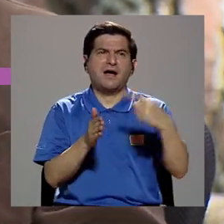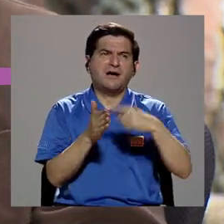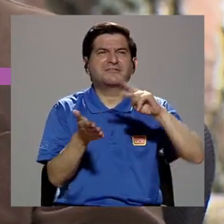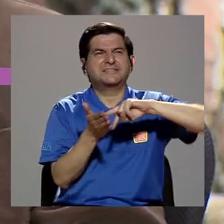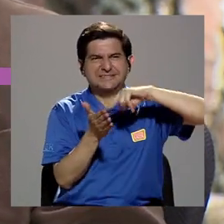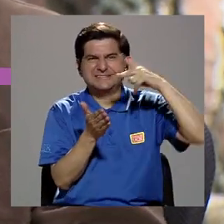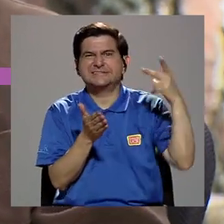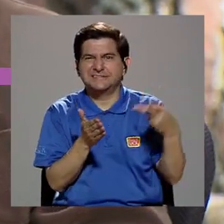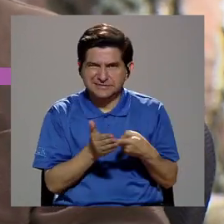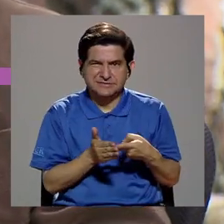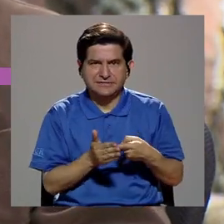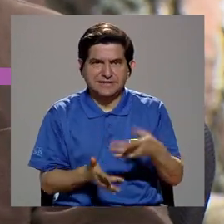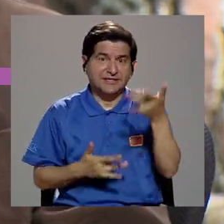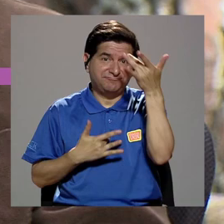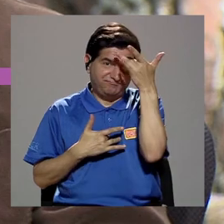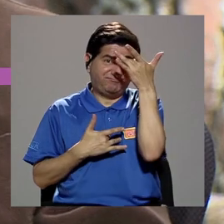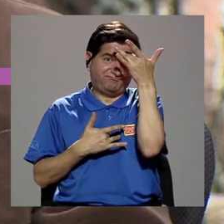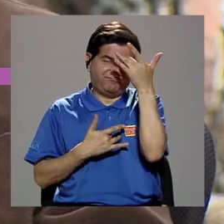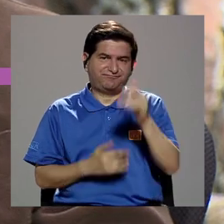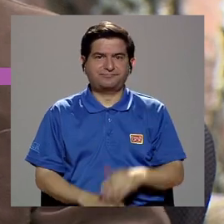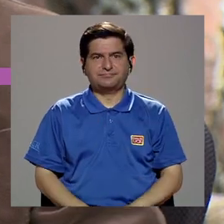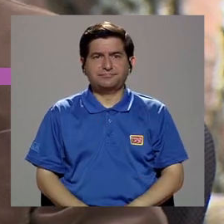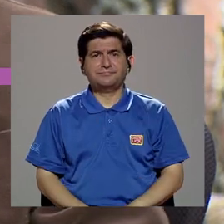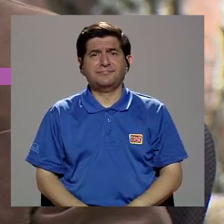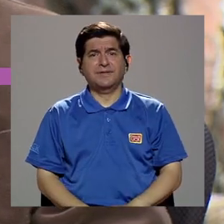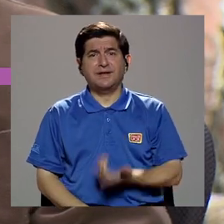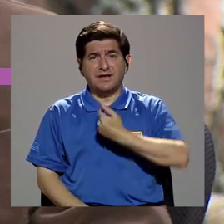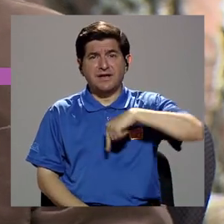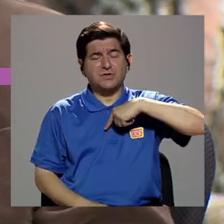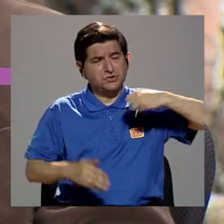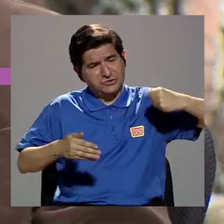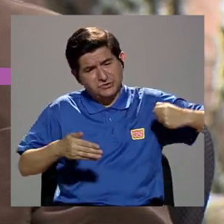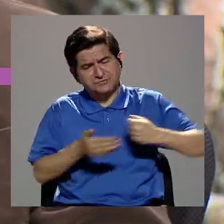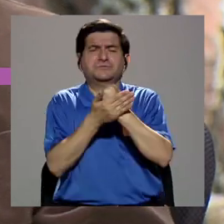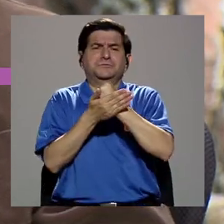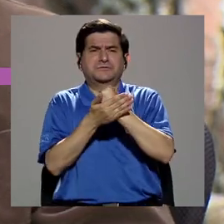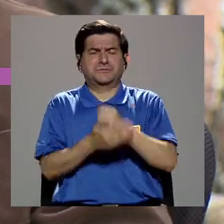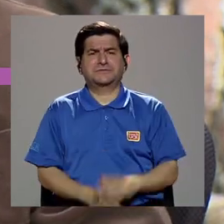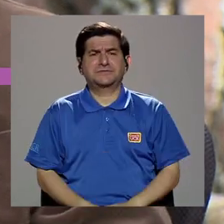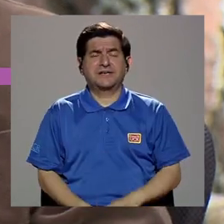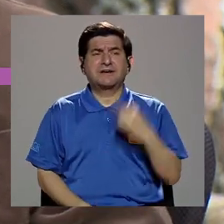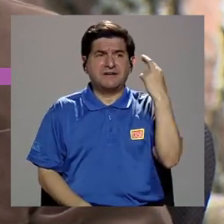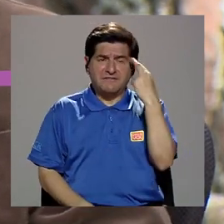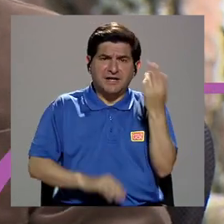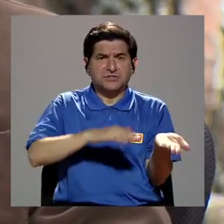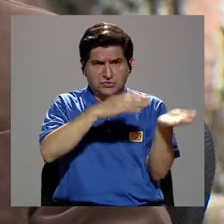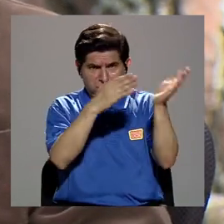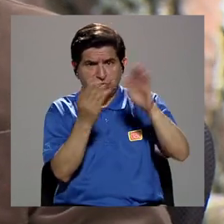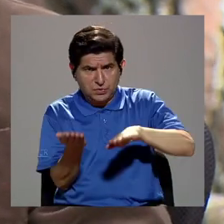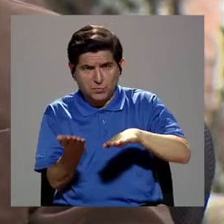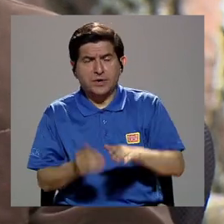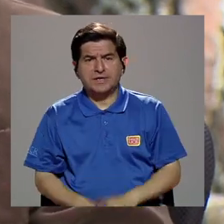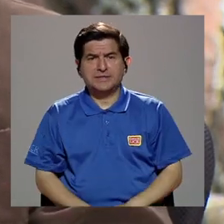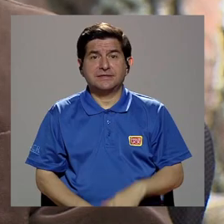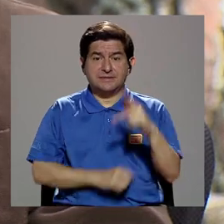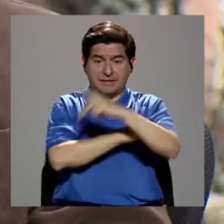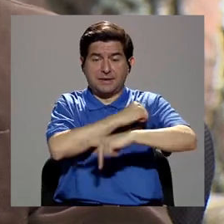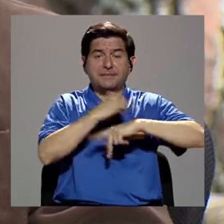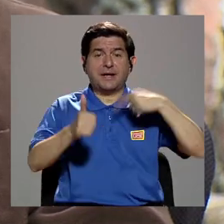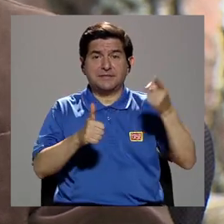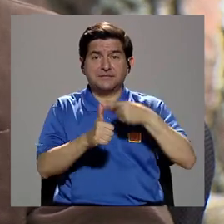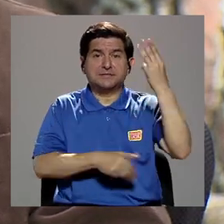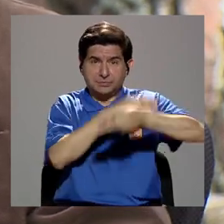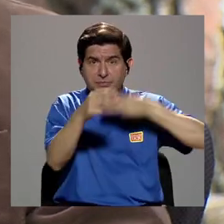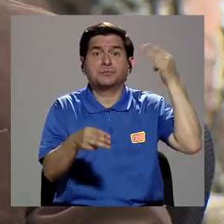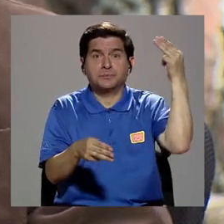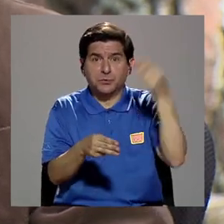avances a veces traen consigo también enfermedades. Uh-huh. Y seguimos lamentablemente teniendo causas de mortalidad de países